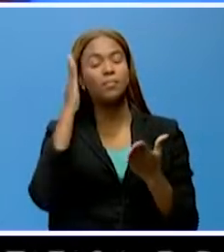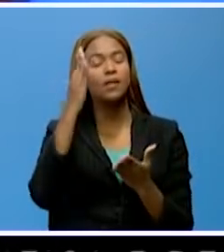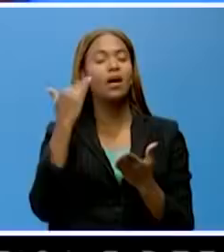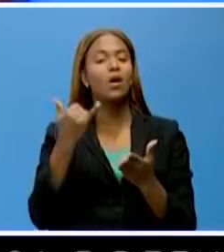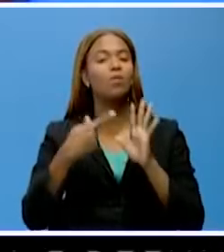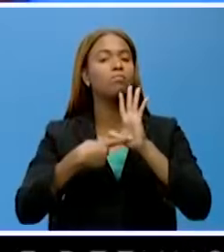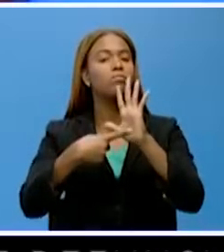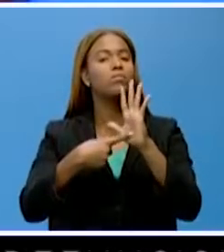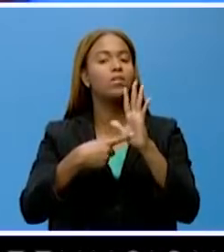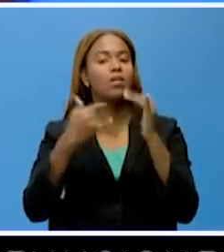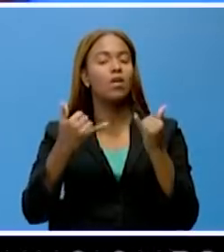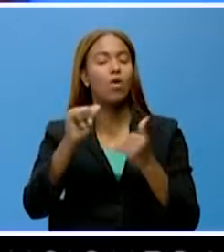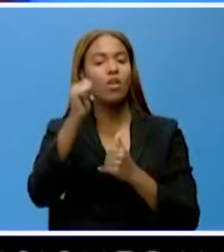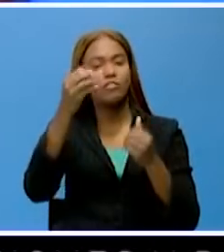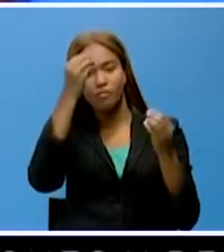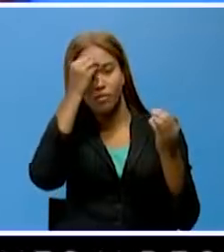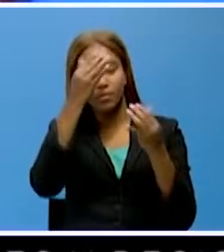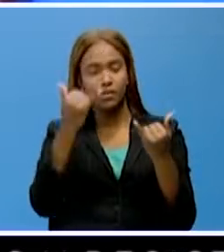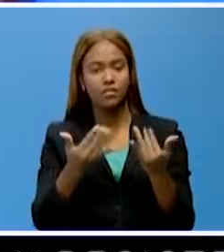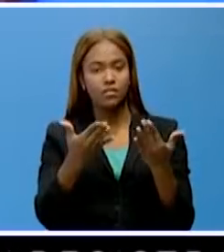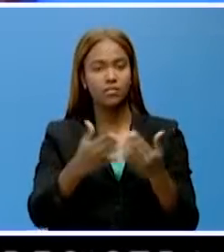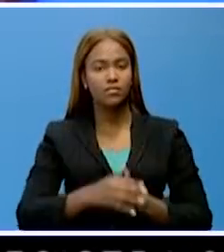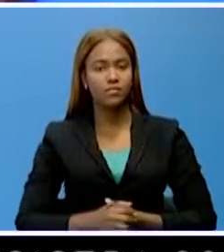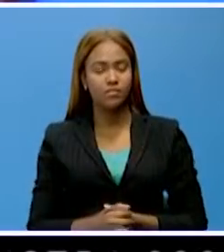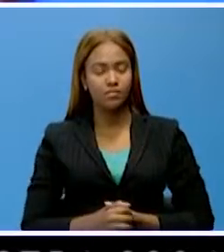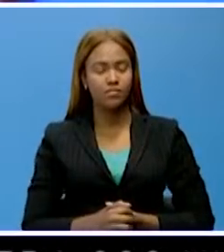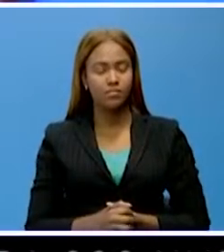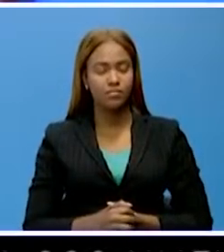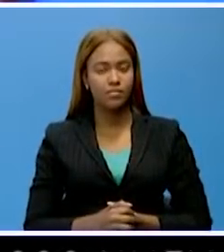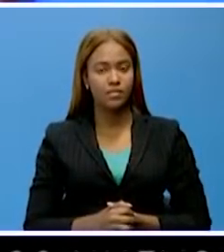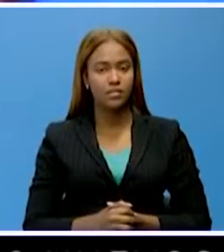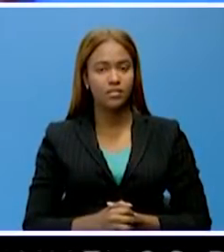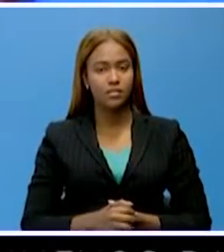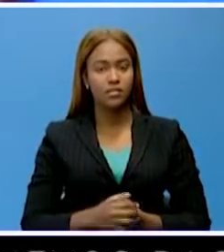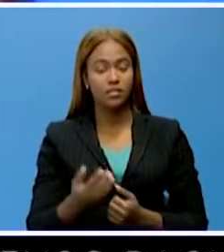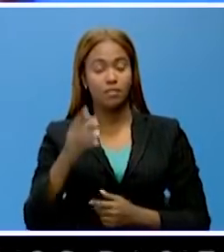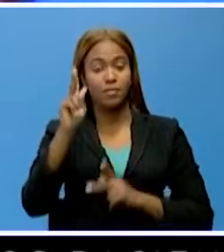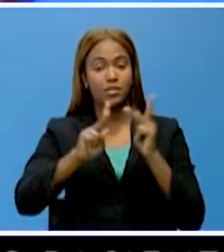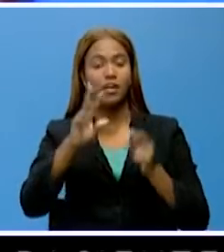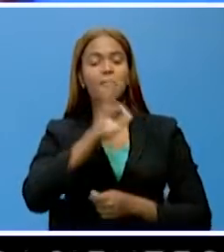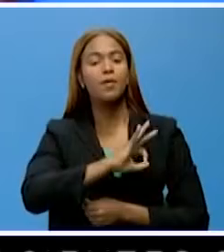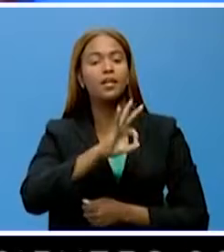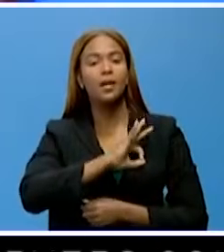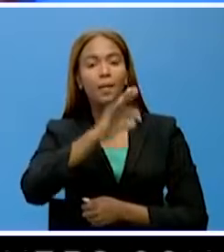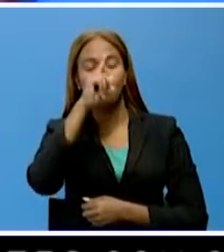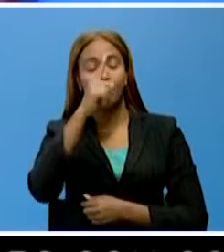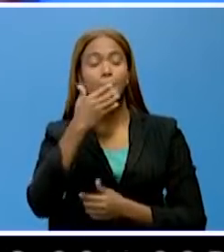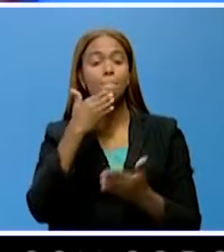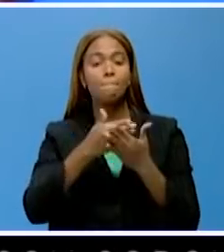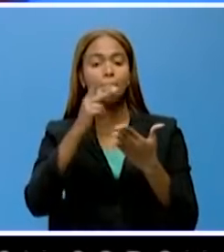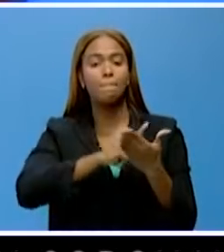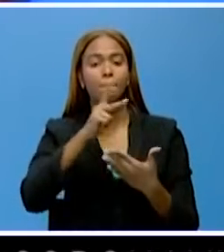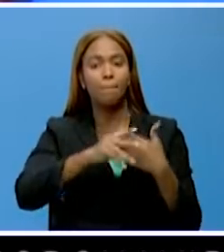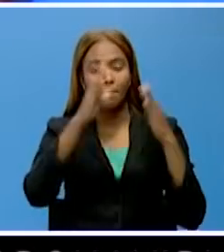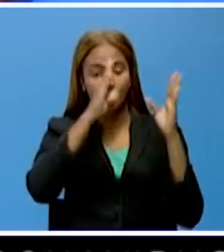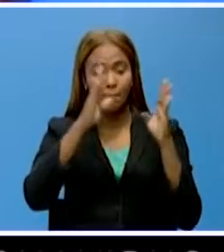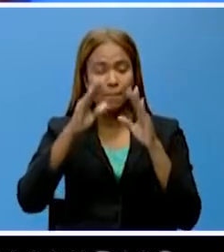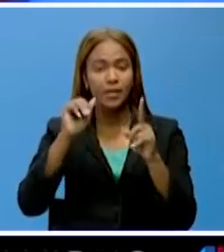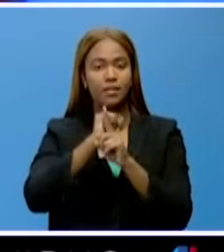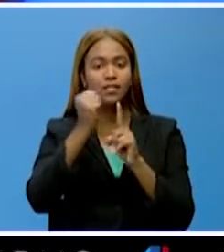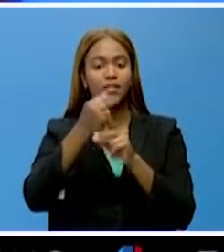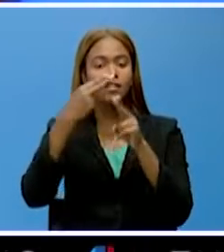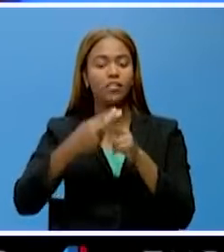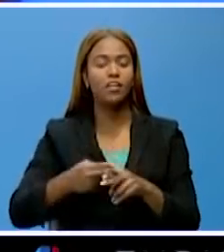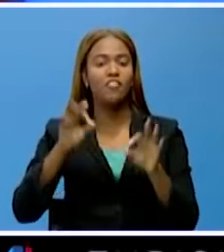vamos a compartir con otras informaciones para ustedes. Sobre todo, miren, les cuento que beneficiarios del fascinante programa de asistencia social